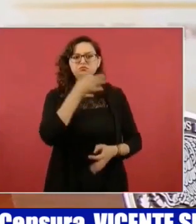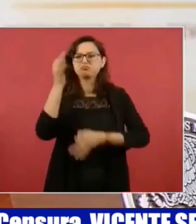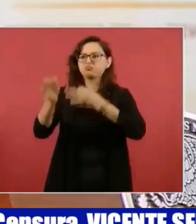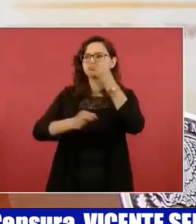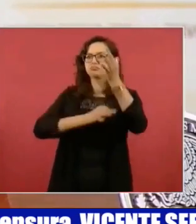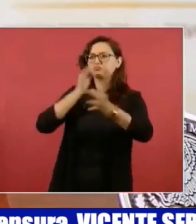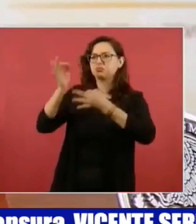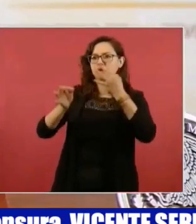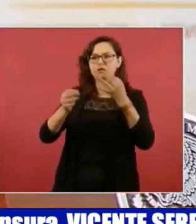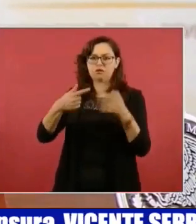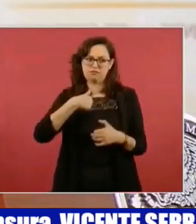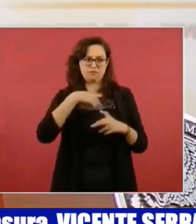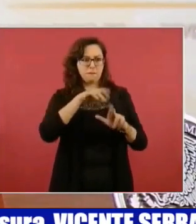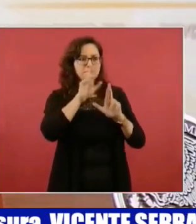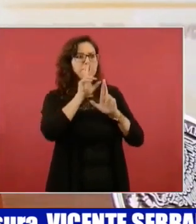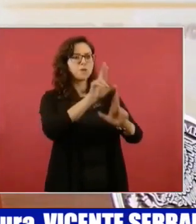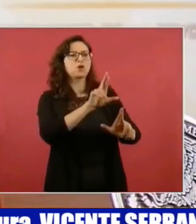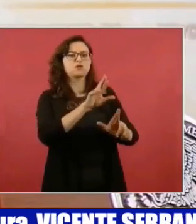sobre estos temas.